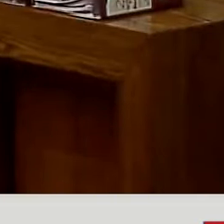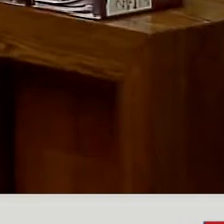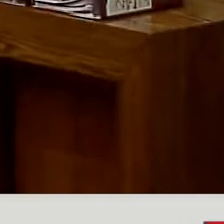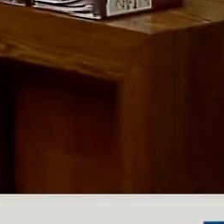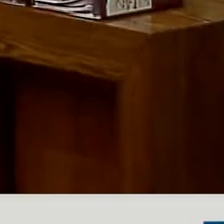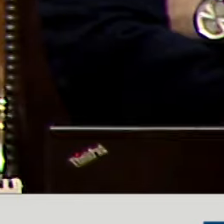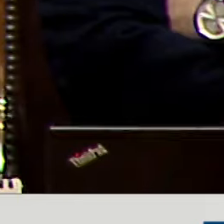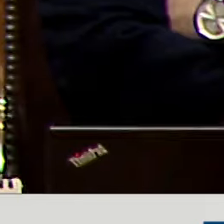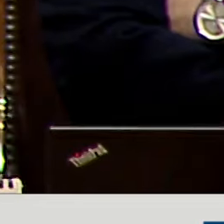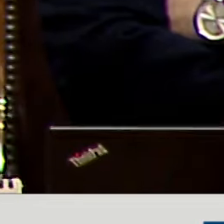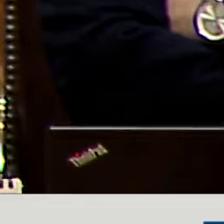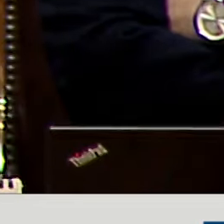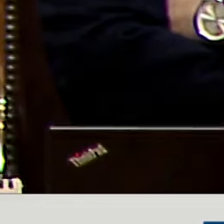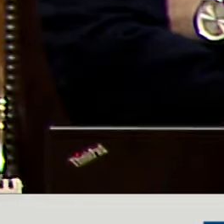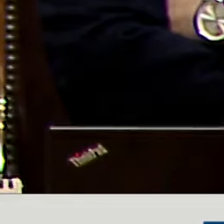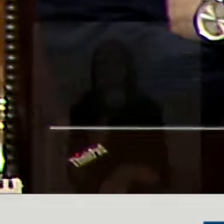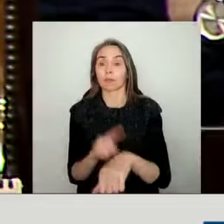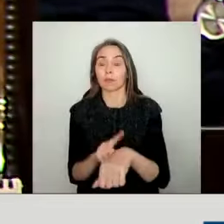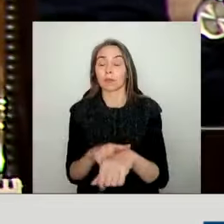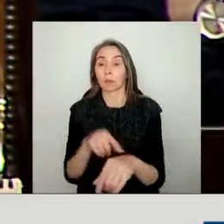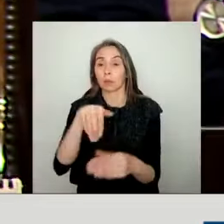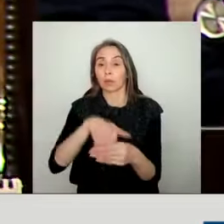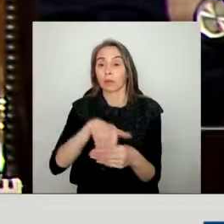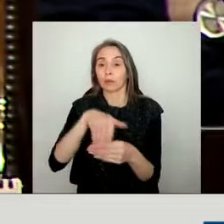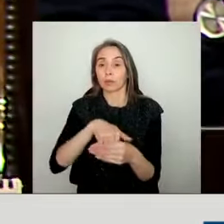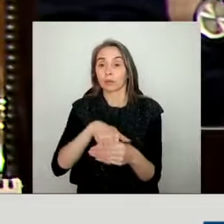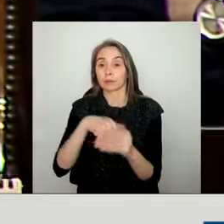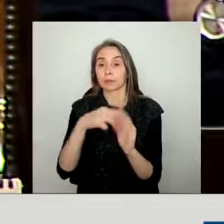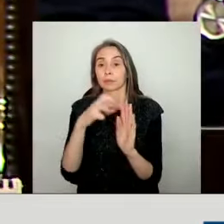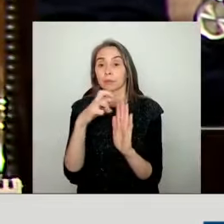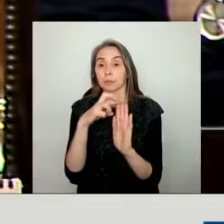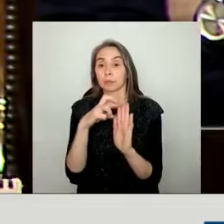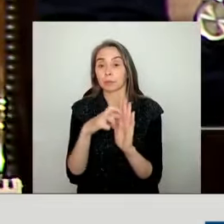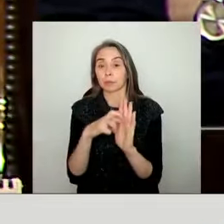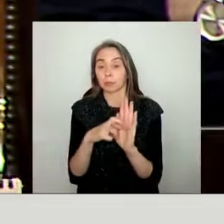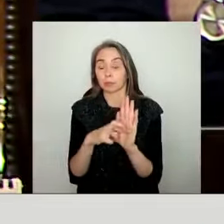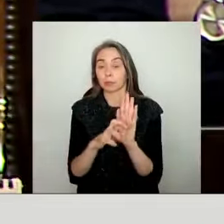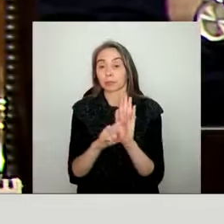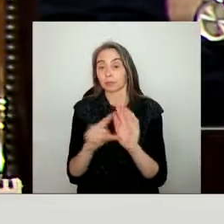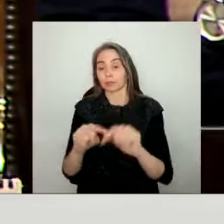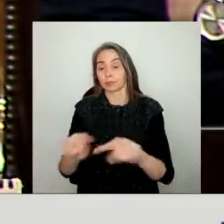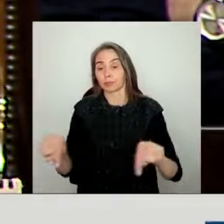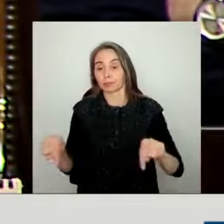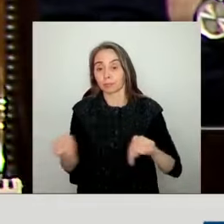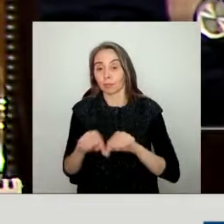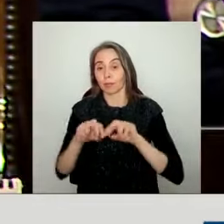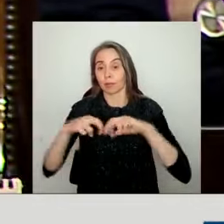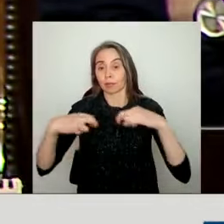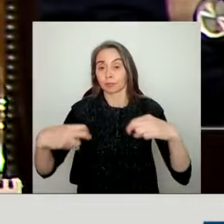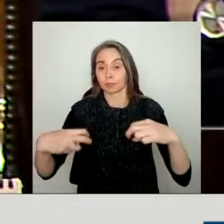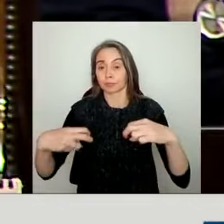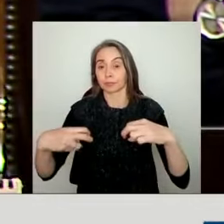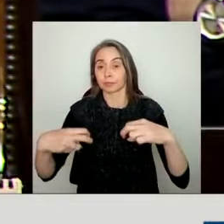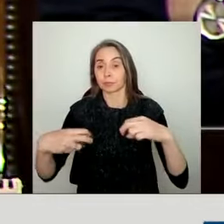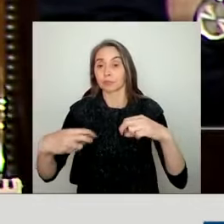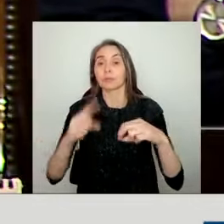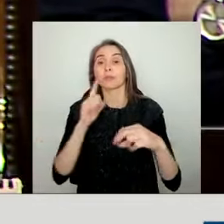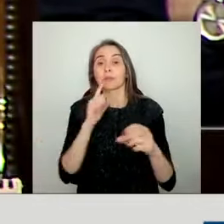en tiempo de votaciones corresponde a la sala pronunciarse respecto del reemplazo